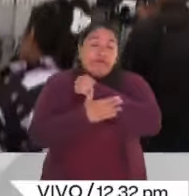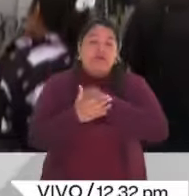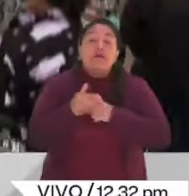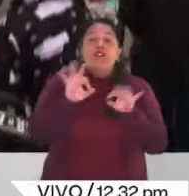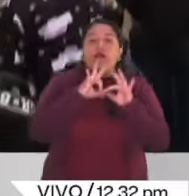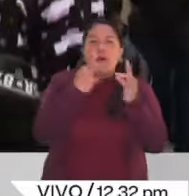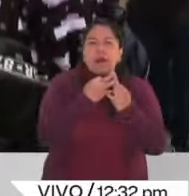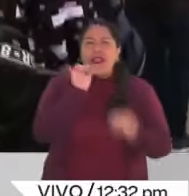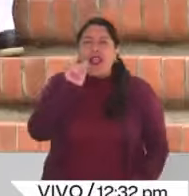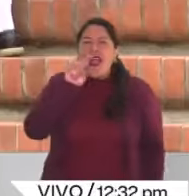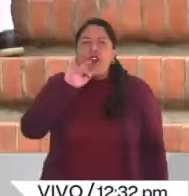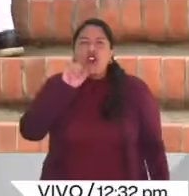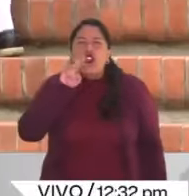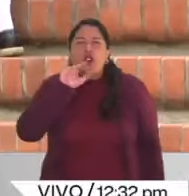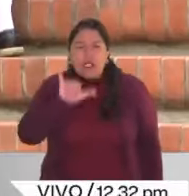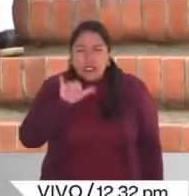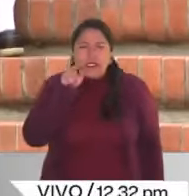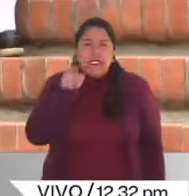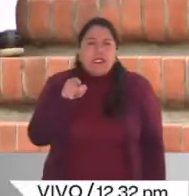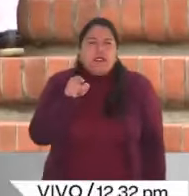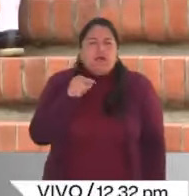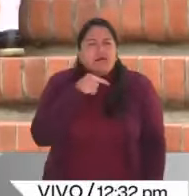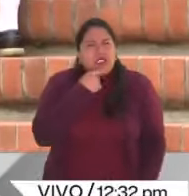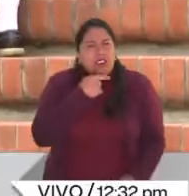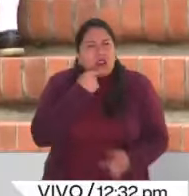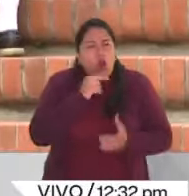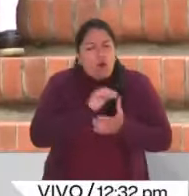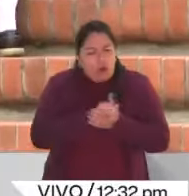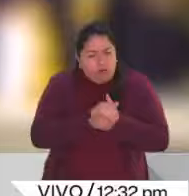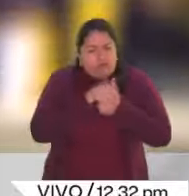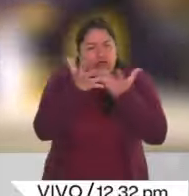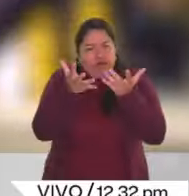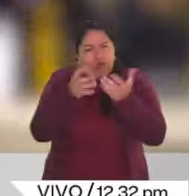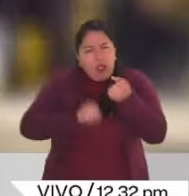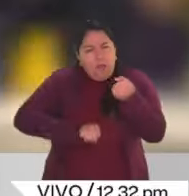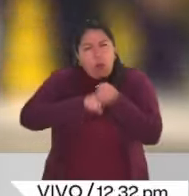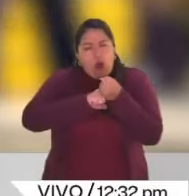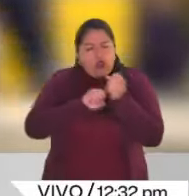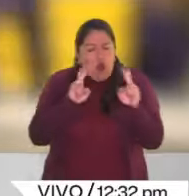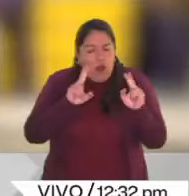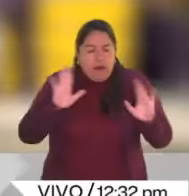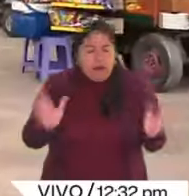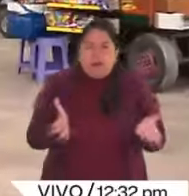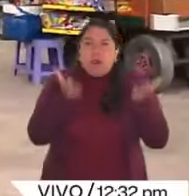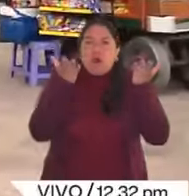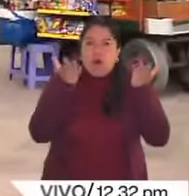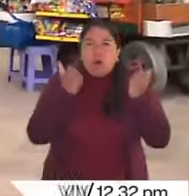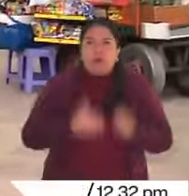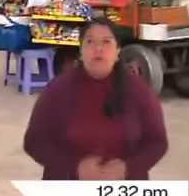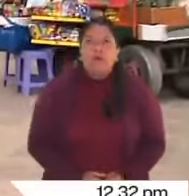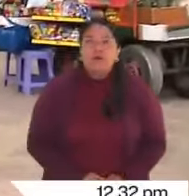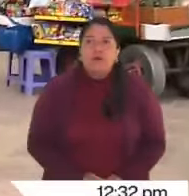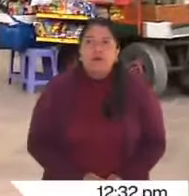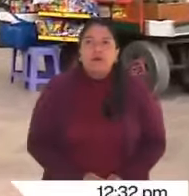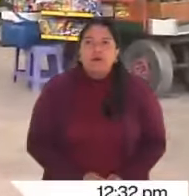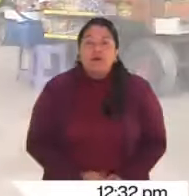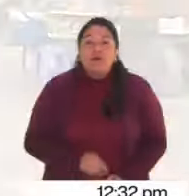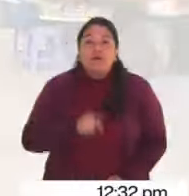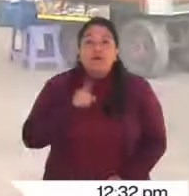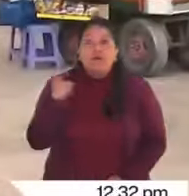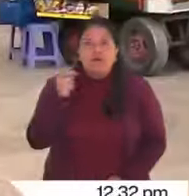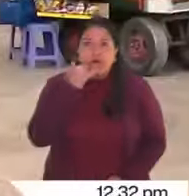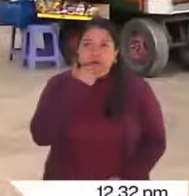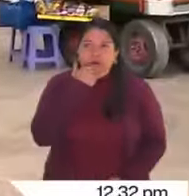Anthony, en la voz del tío, le envía también un mensaje de solidaridad y por supuesto de esperanza. Él sufrió un